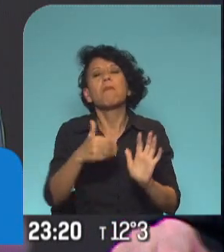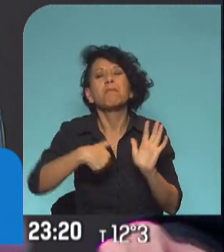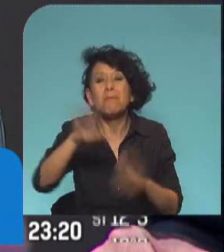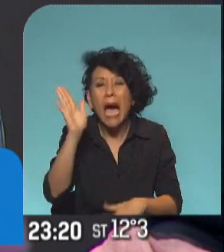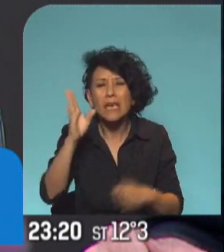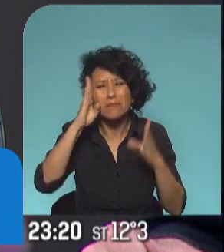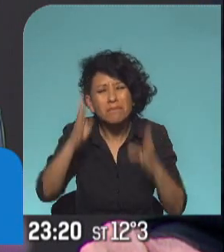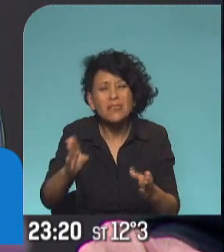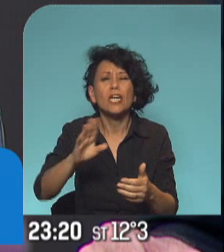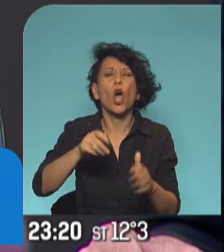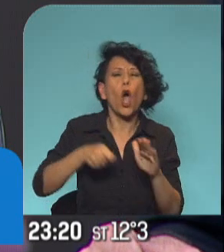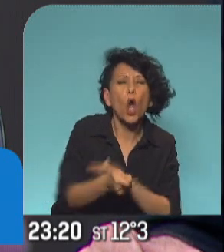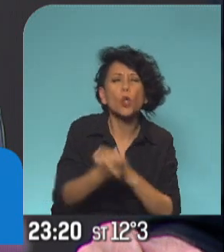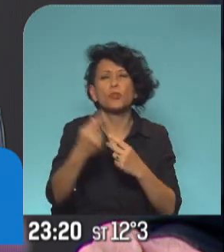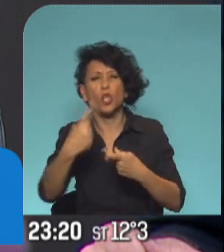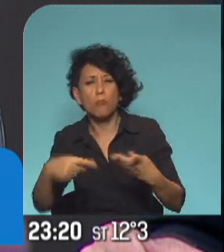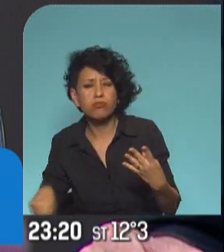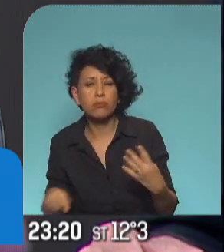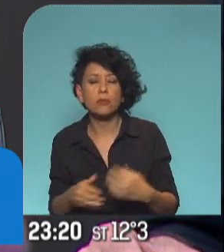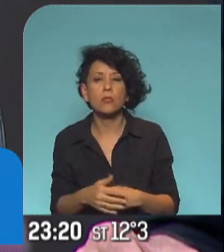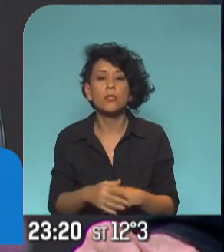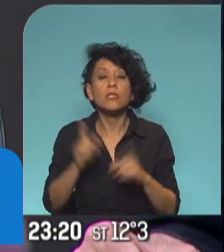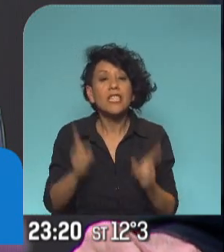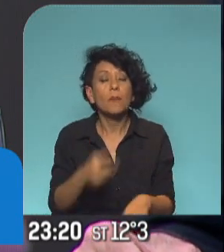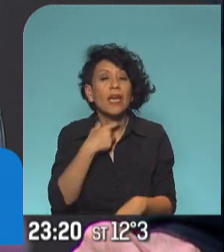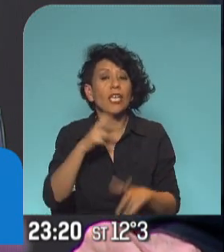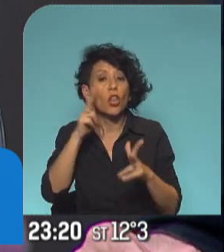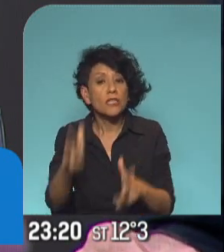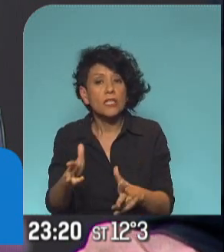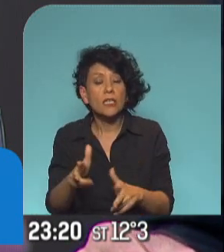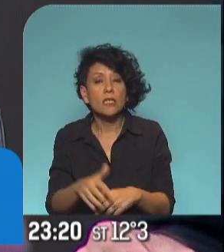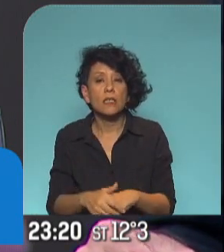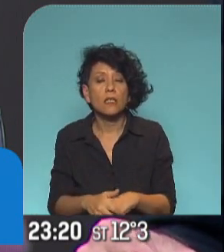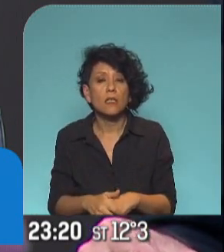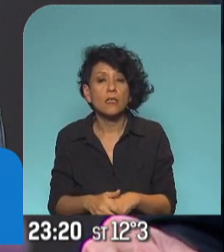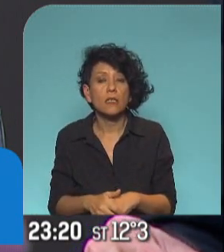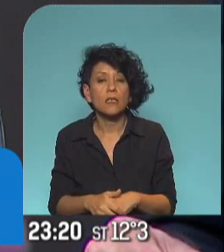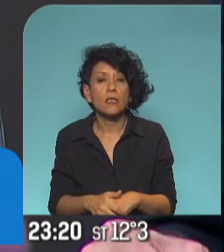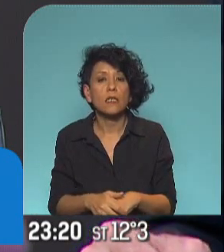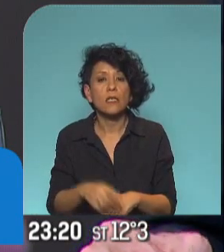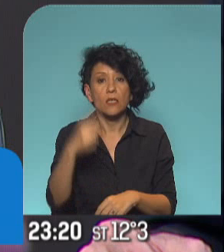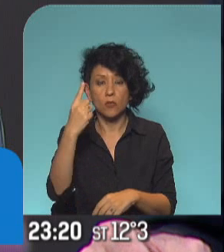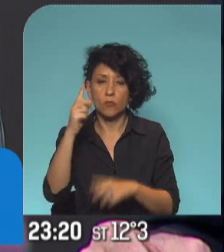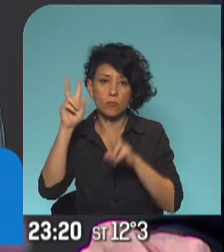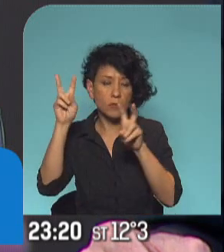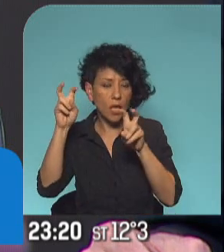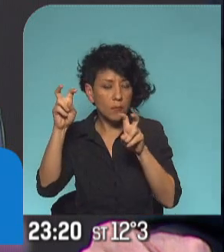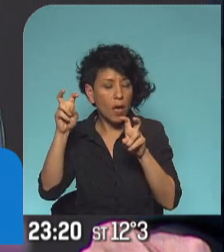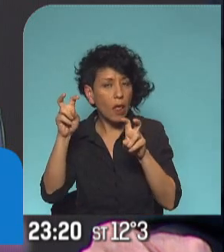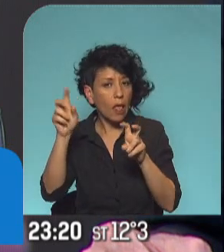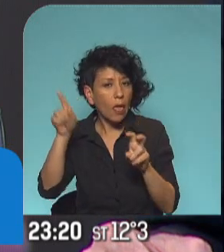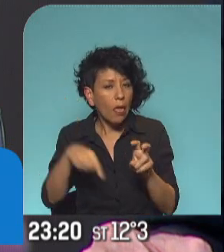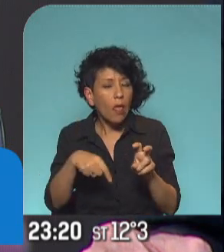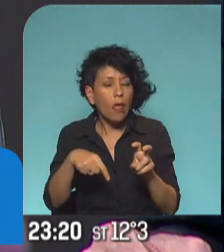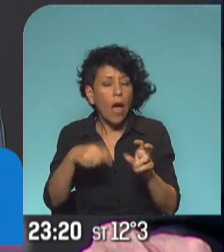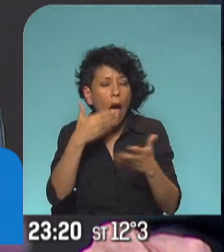sobre el tema corrupción y todo eso. Y también querría decir que una de los fantasmas que sobrevoló y que apenas fue nombrado casi